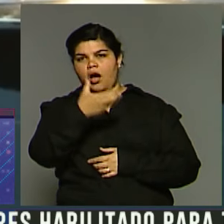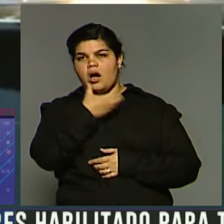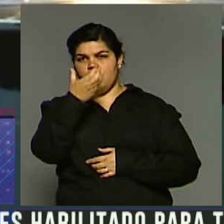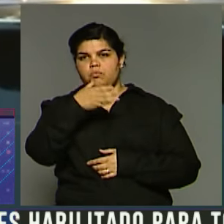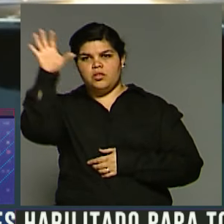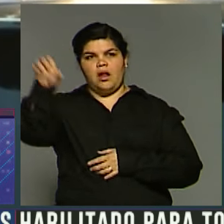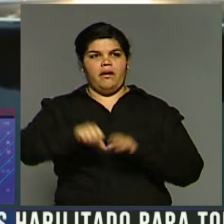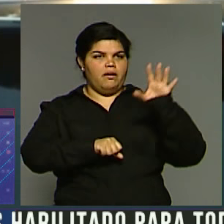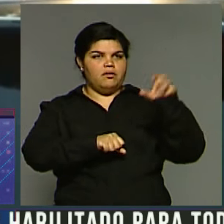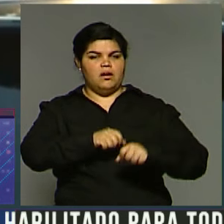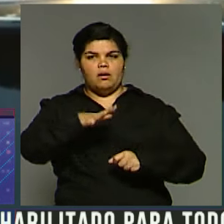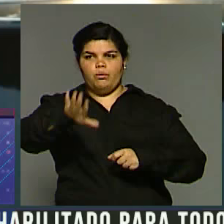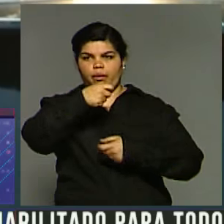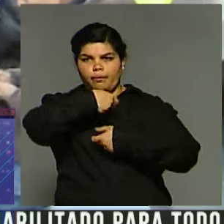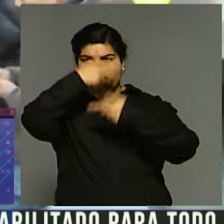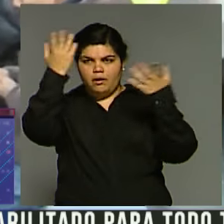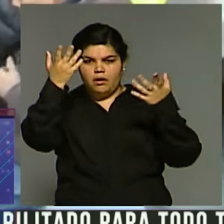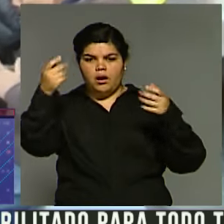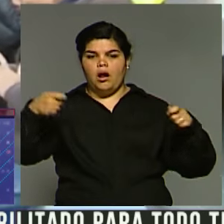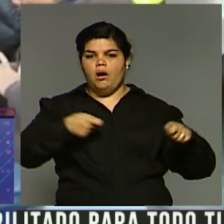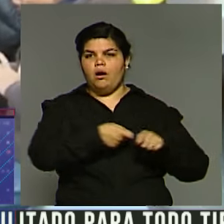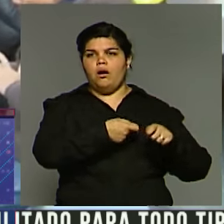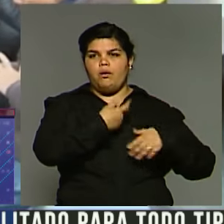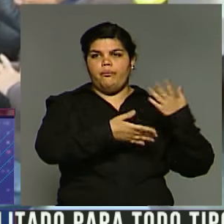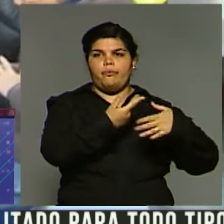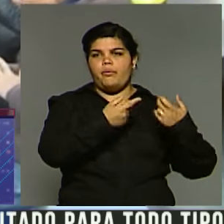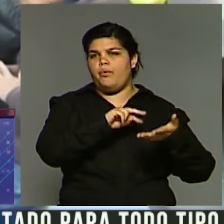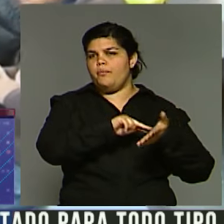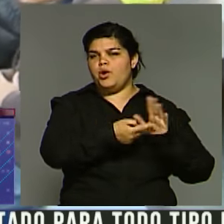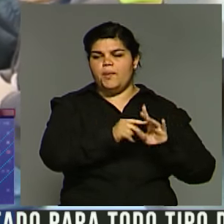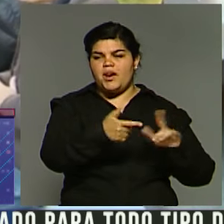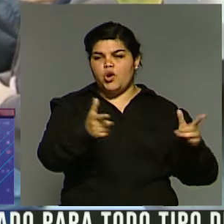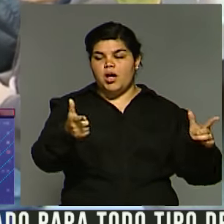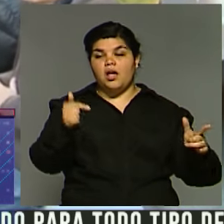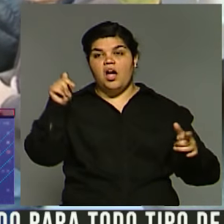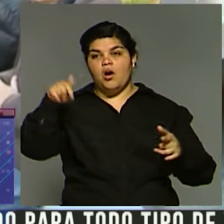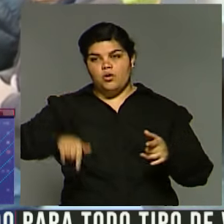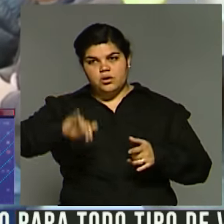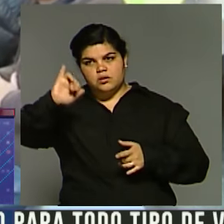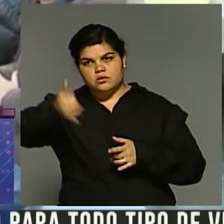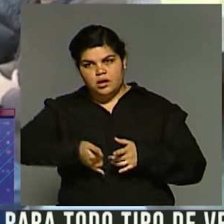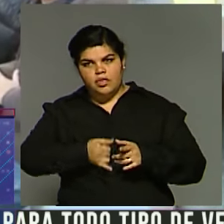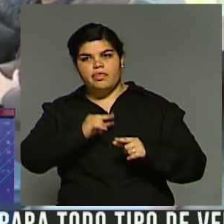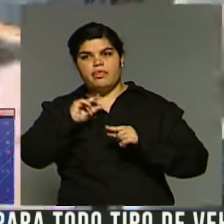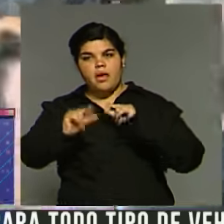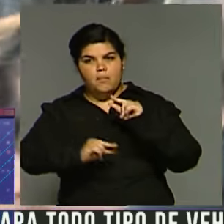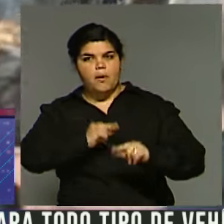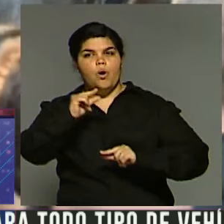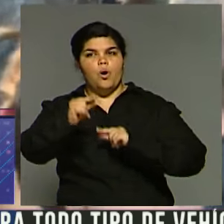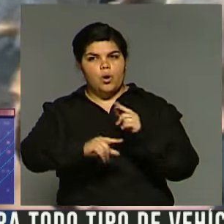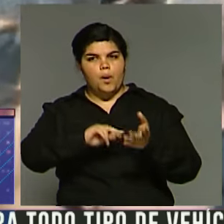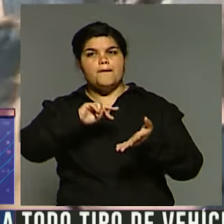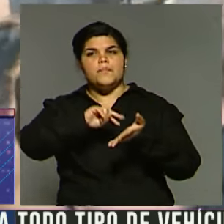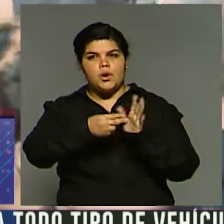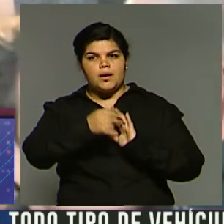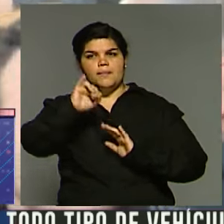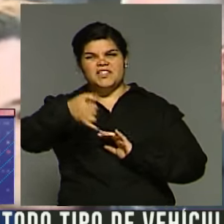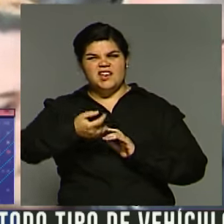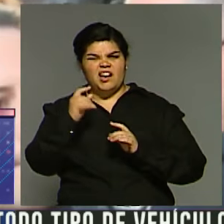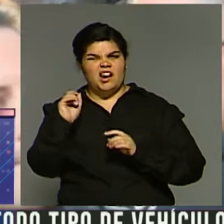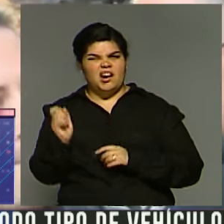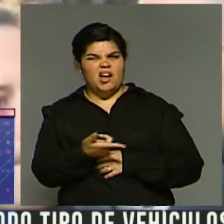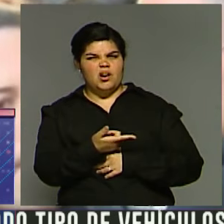traías y lo conectabas y no tenías problemas. Claro, ahora, claro. Están empezando a pasar este tipo de cosas medias raras. Hay